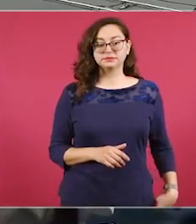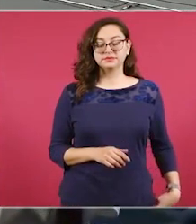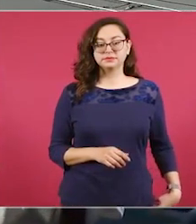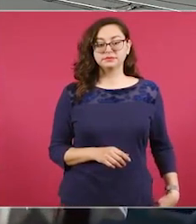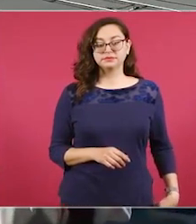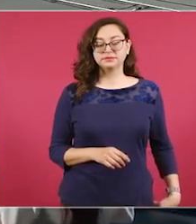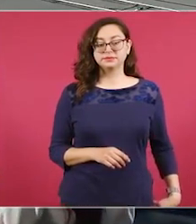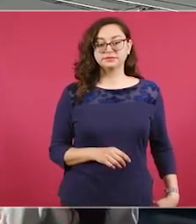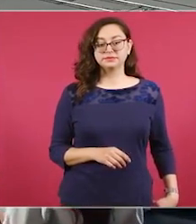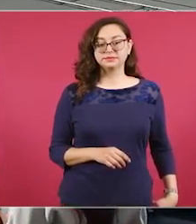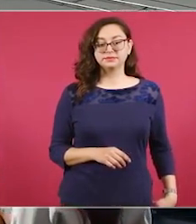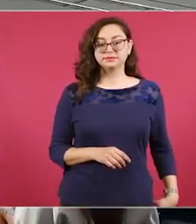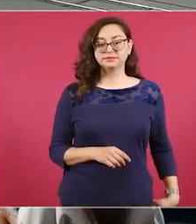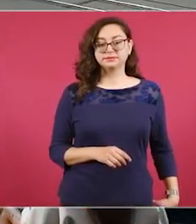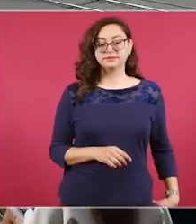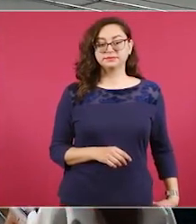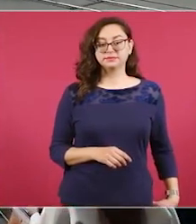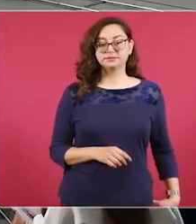Sí.